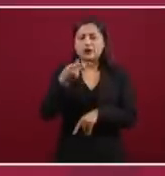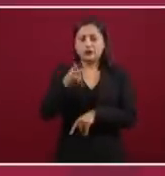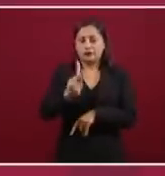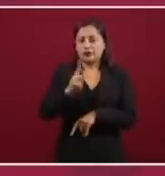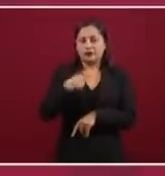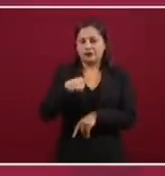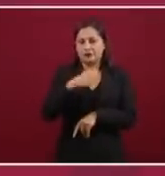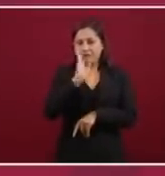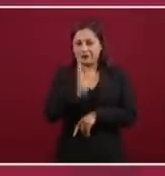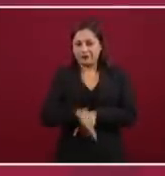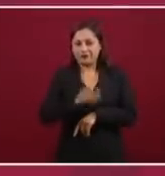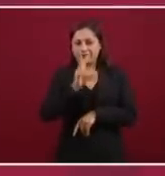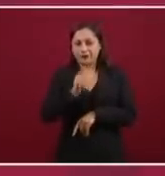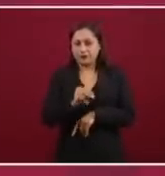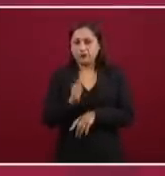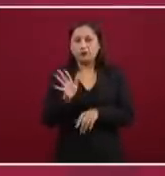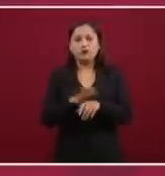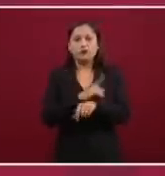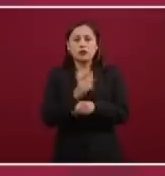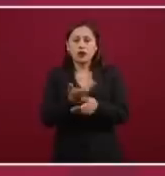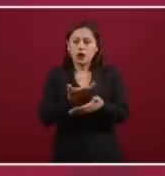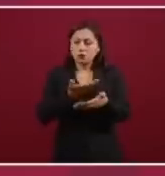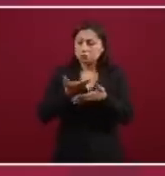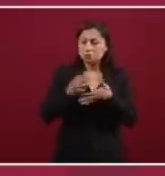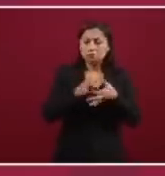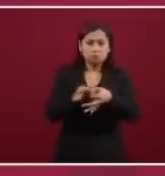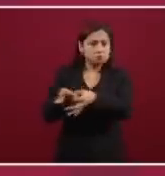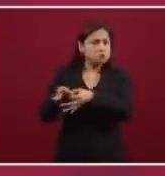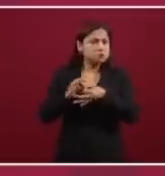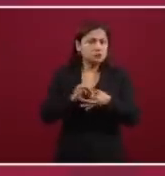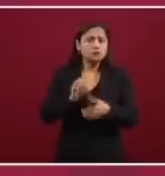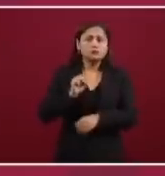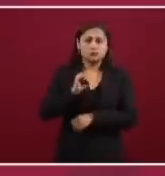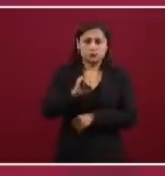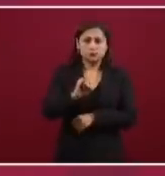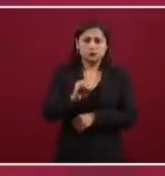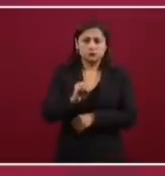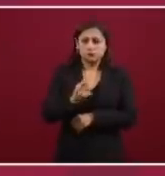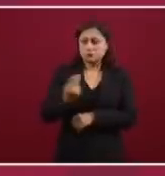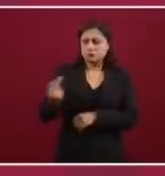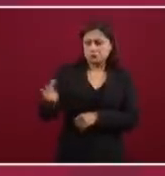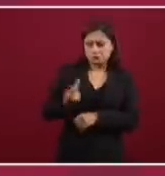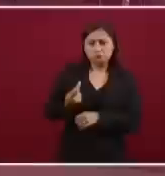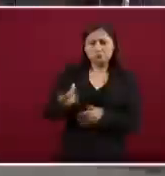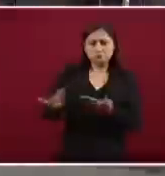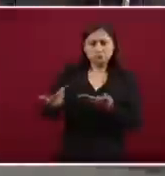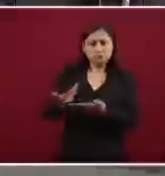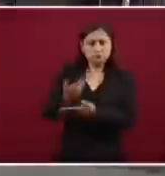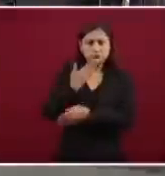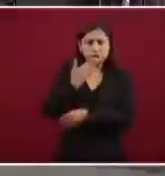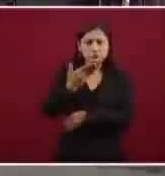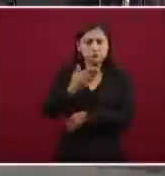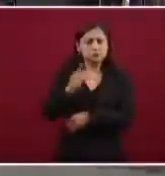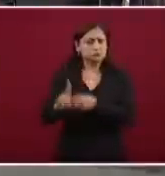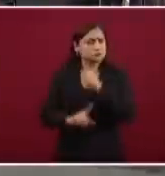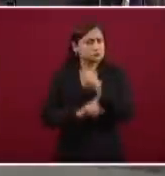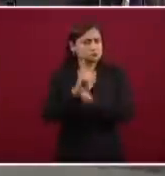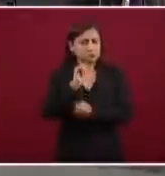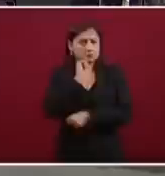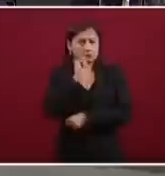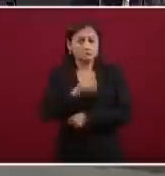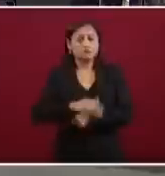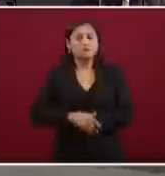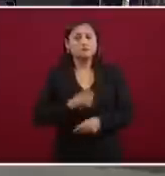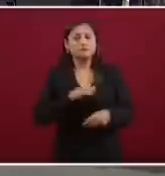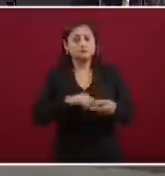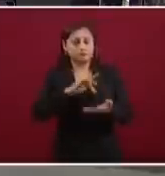Entonces, sí hay buenas relaciones, o sea, no tenemos problemas de eso. Perfecto. Gracias, señor presidente. Segunda